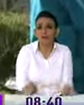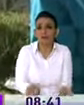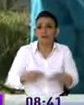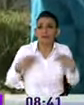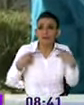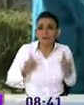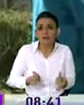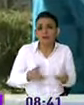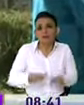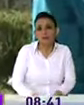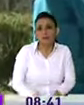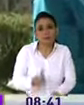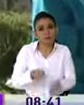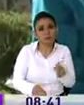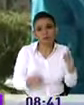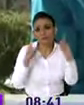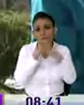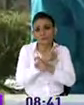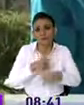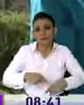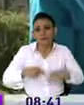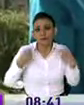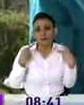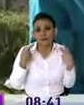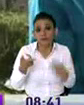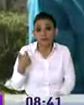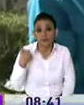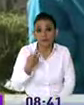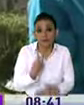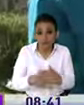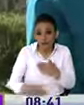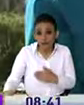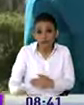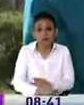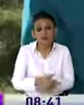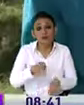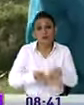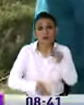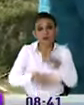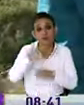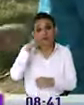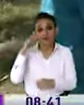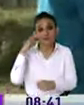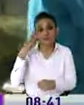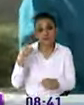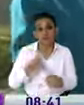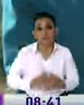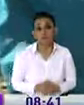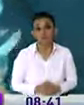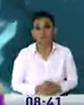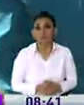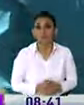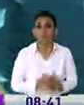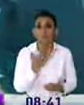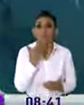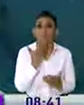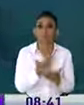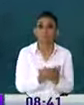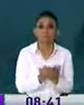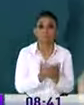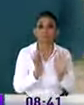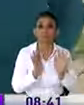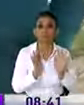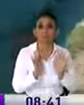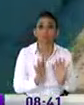es un poco complicado de estar así porque tenemos niños y nos hace daño el polvo y la tierra. Perfecto, muchísimas gracias, vecina. Nosotros